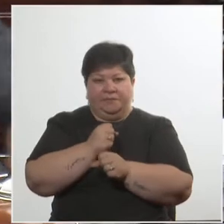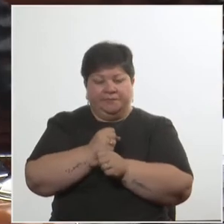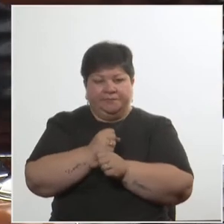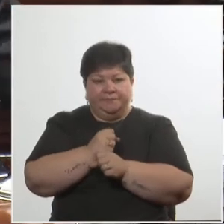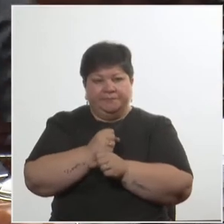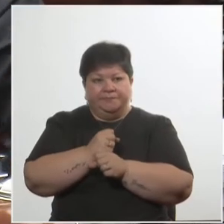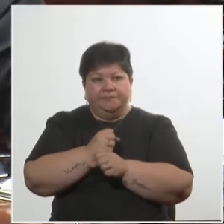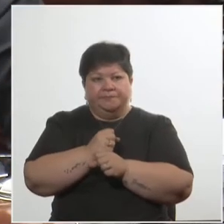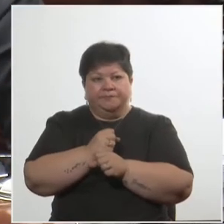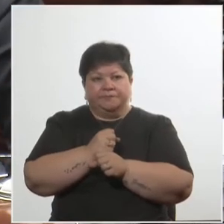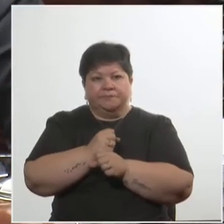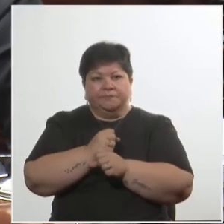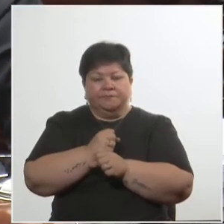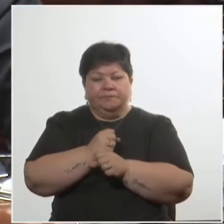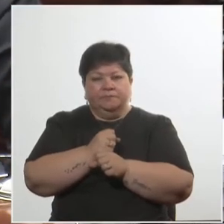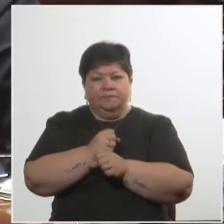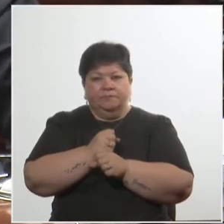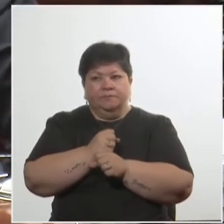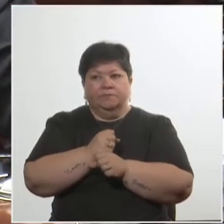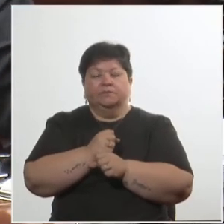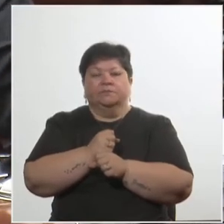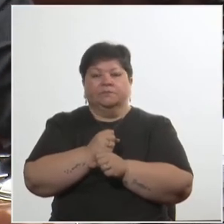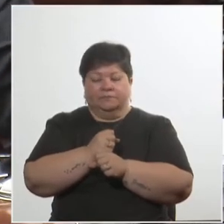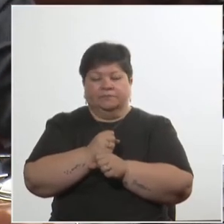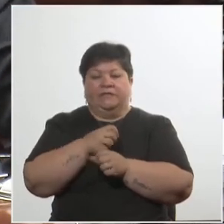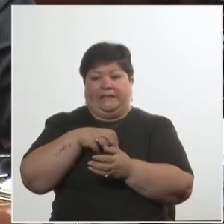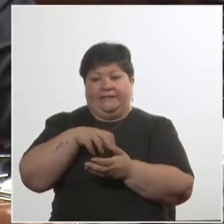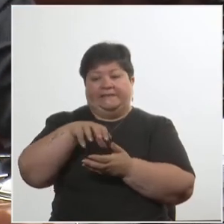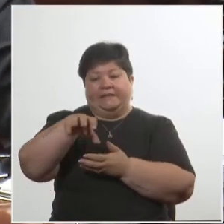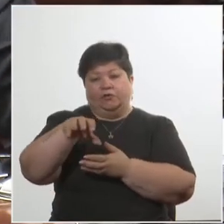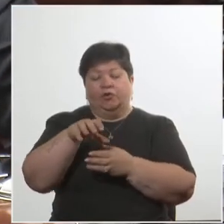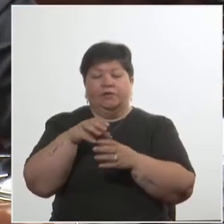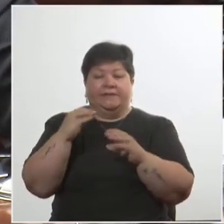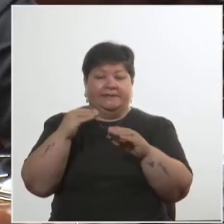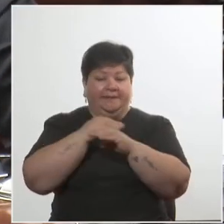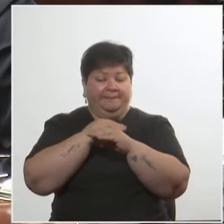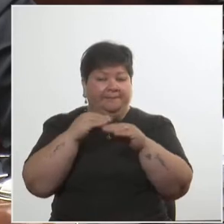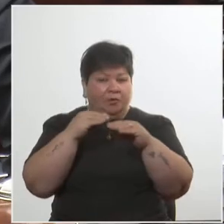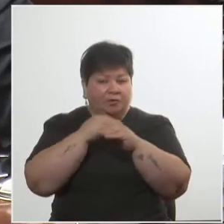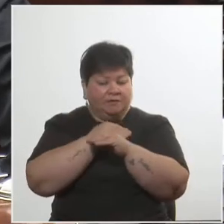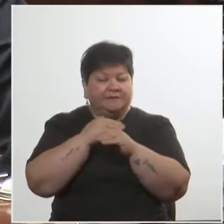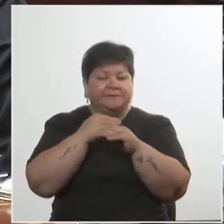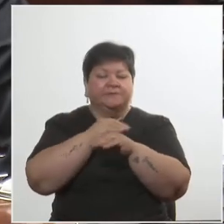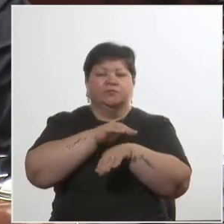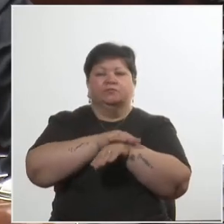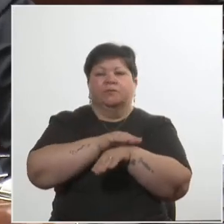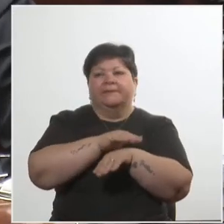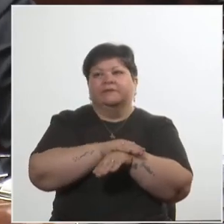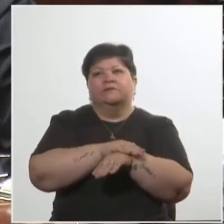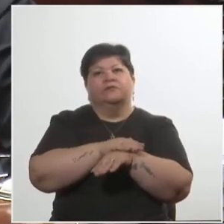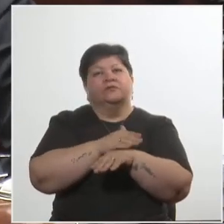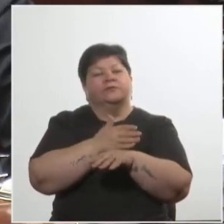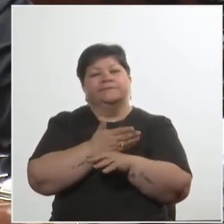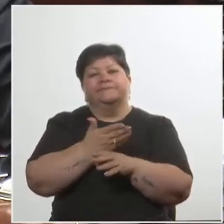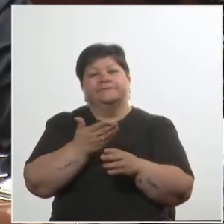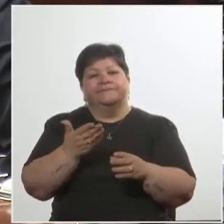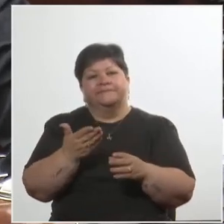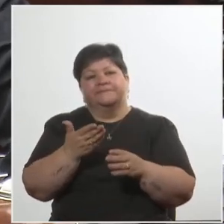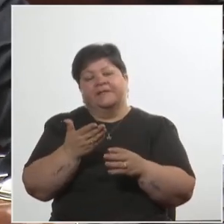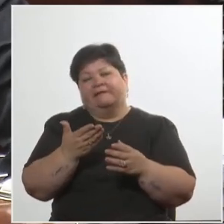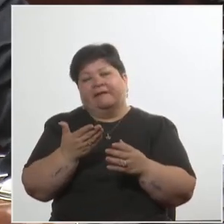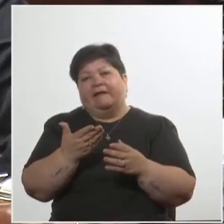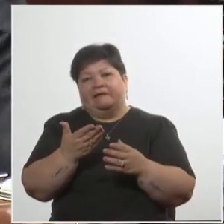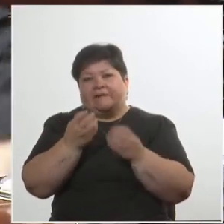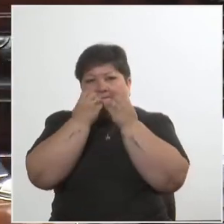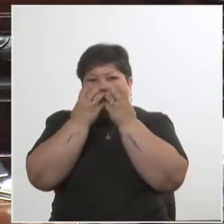en la actualidad el sector del transporte pasajero está atravesando un momento que podemos definir de de